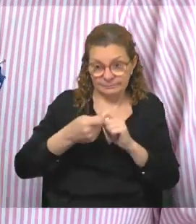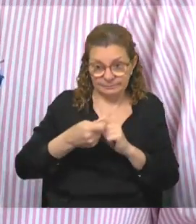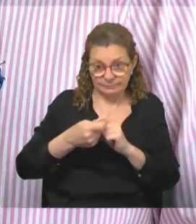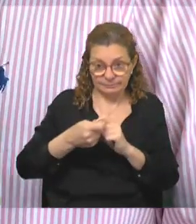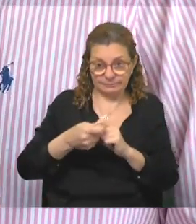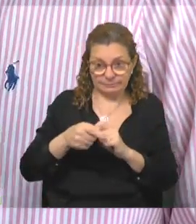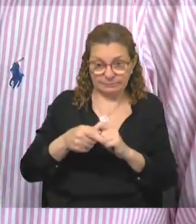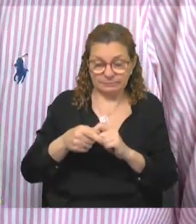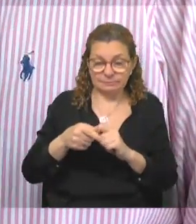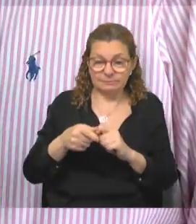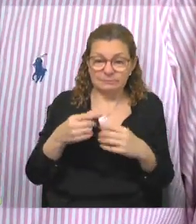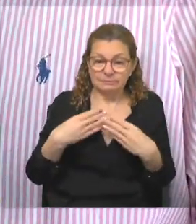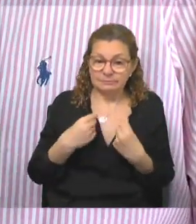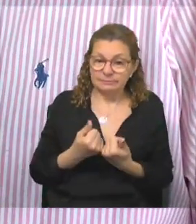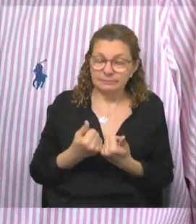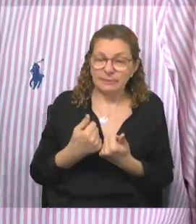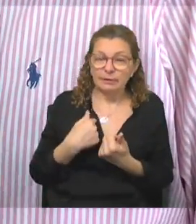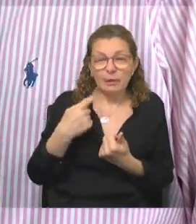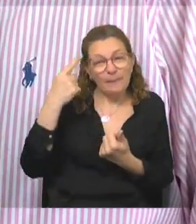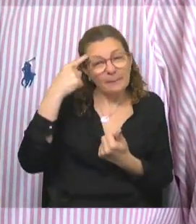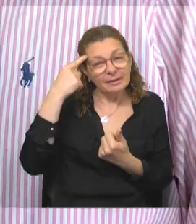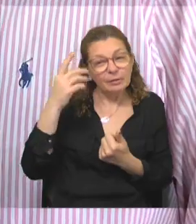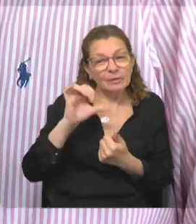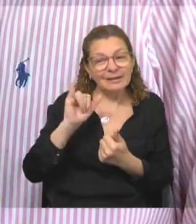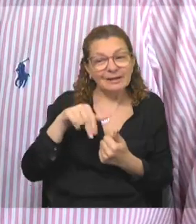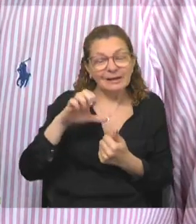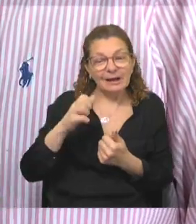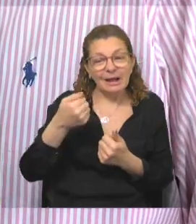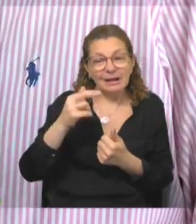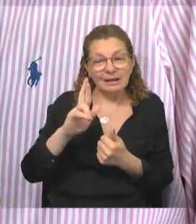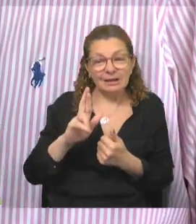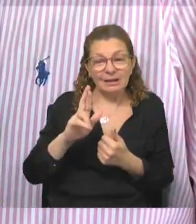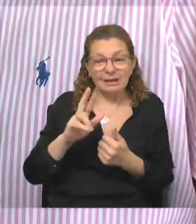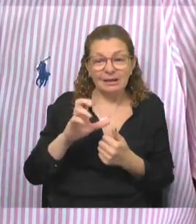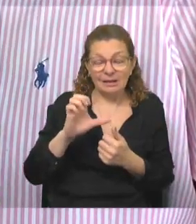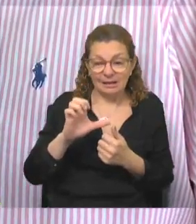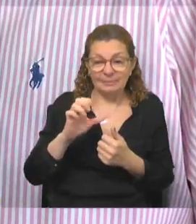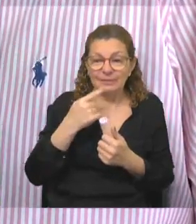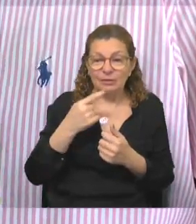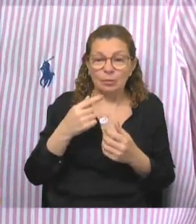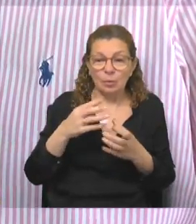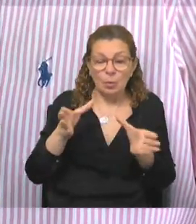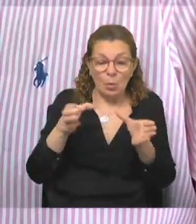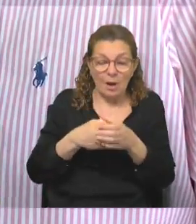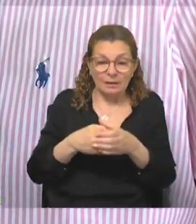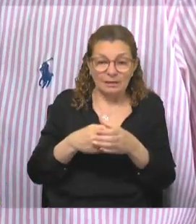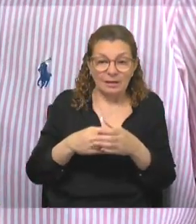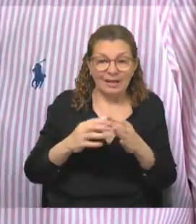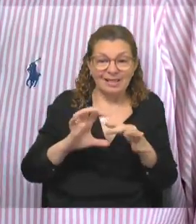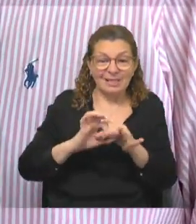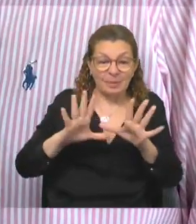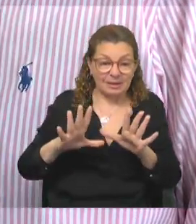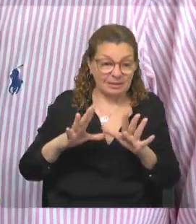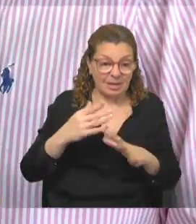que tener en el sinae Bueno yo creo que el sinae por suerte es es es un lugar desde su creación que independientemente de los cambios de